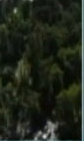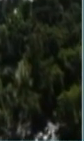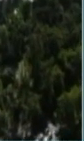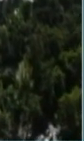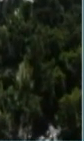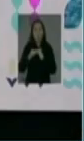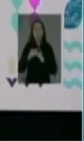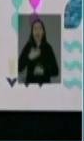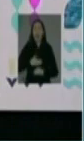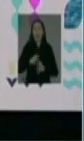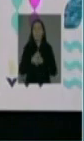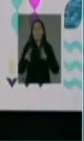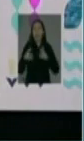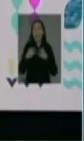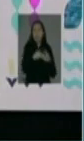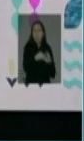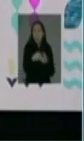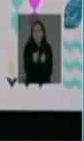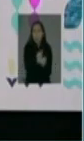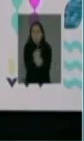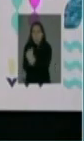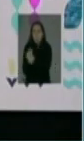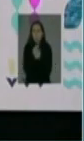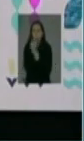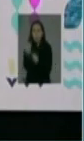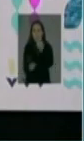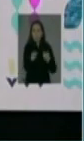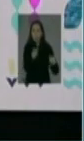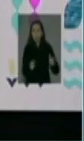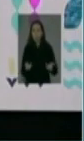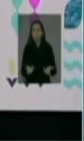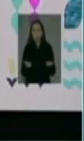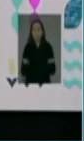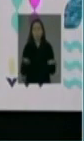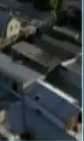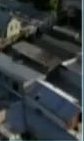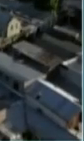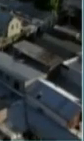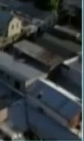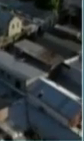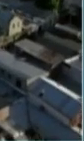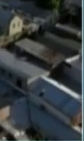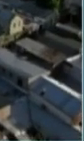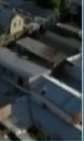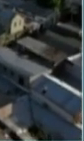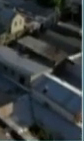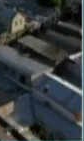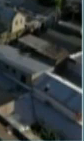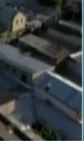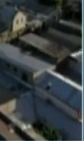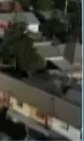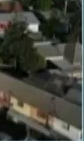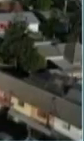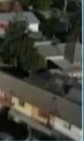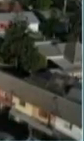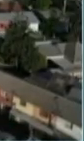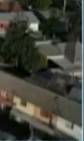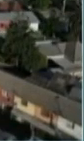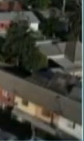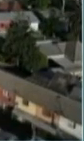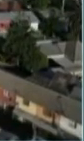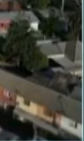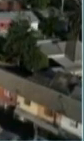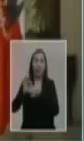Y el Estado es más lento que AFPNet. Y para el tema de fondos de inversión tú necesitas segundos, no necesitas días y horas